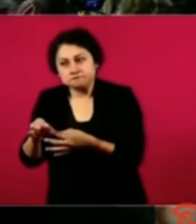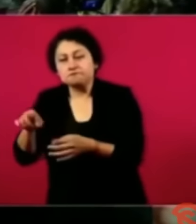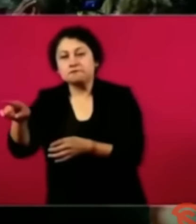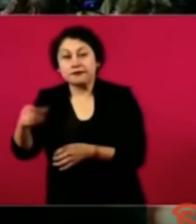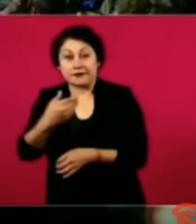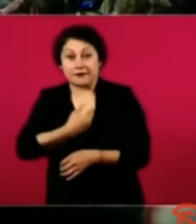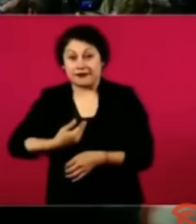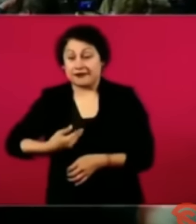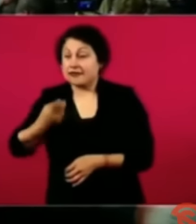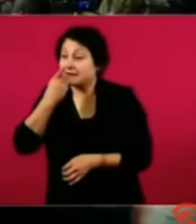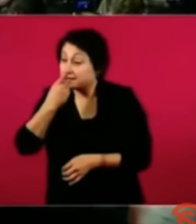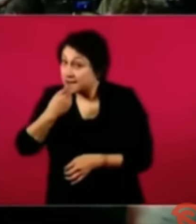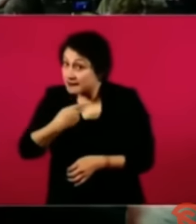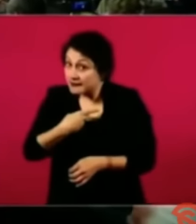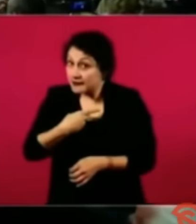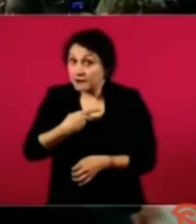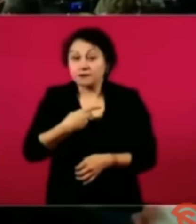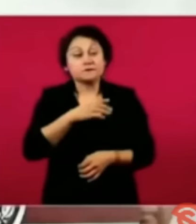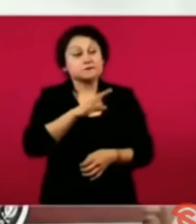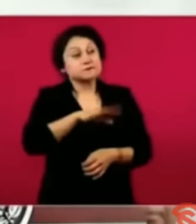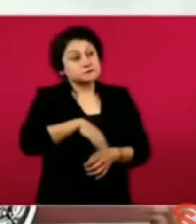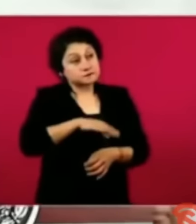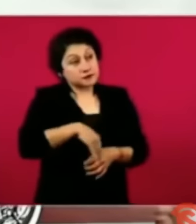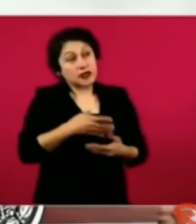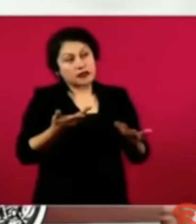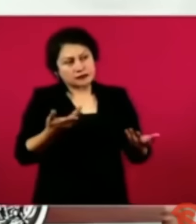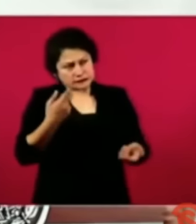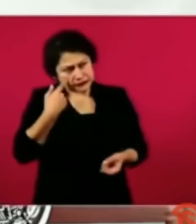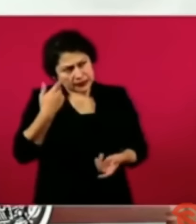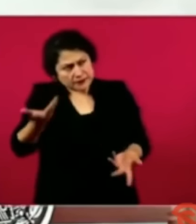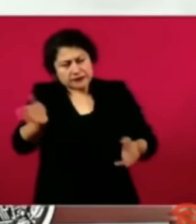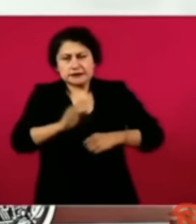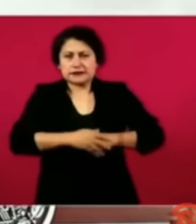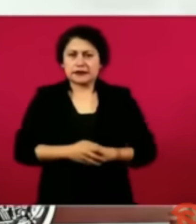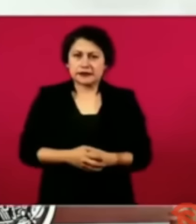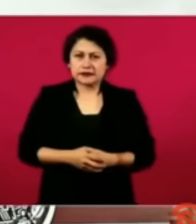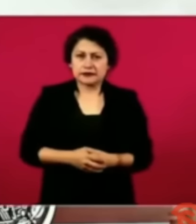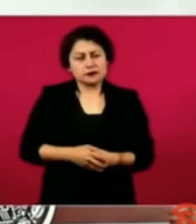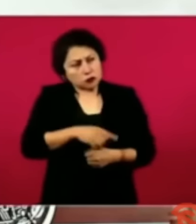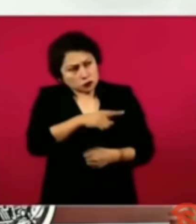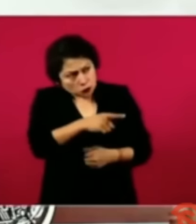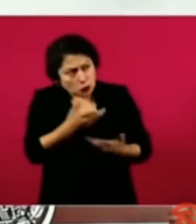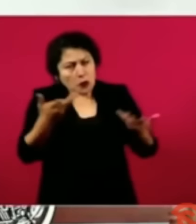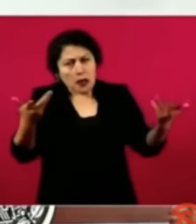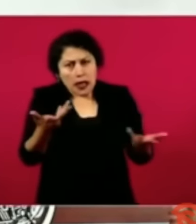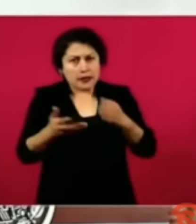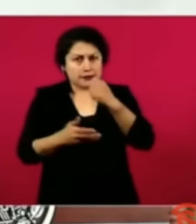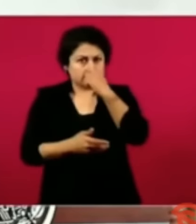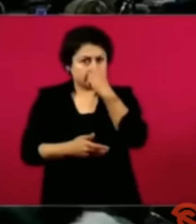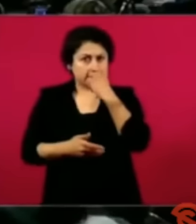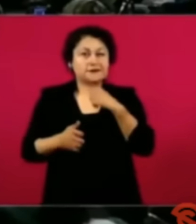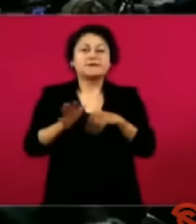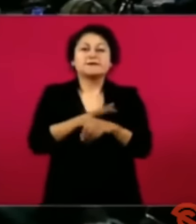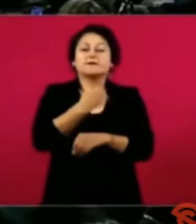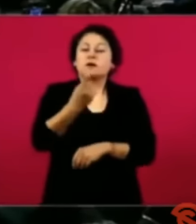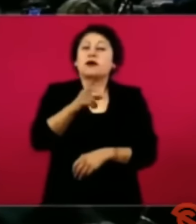me dijo el presidente, ¿ya vistes lo que provocas? Porque se soltó, fue el primer día que se